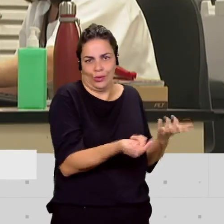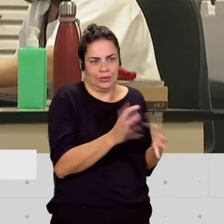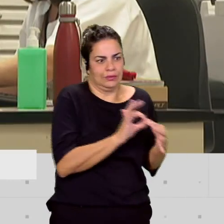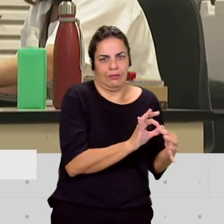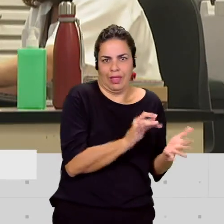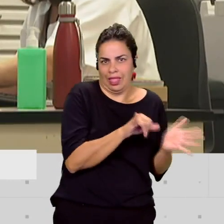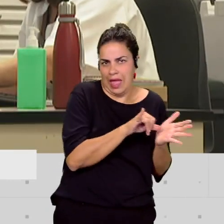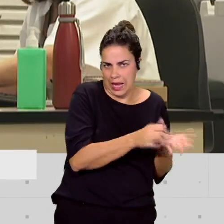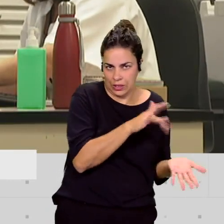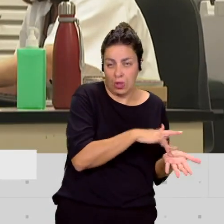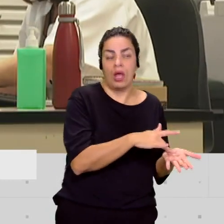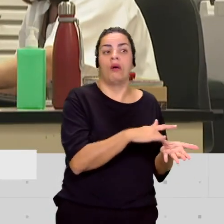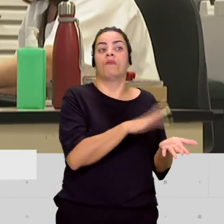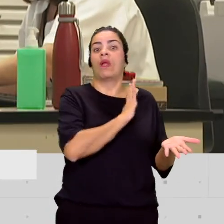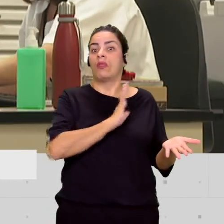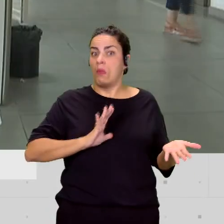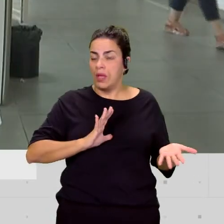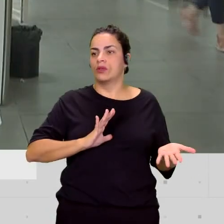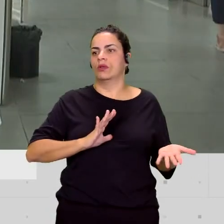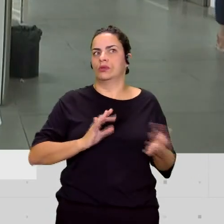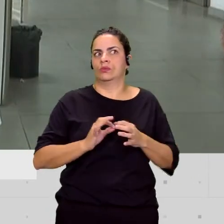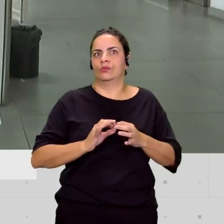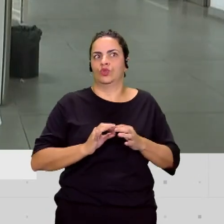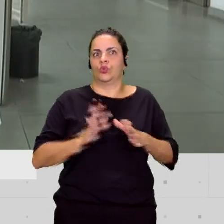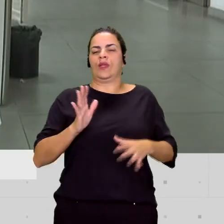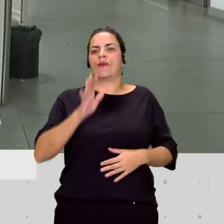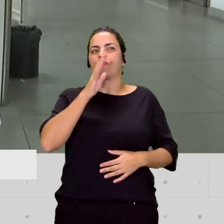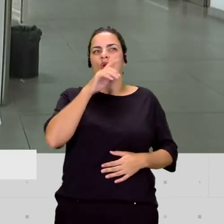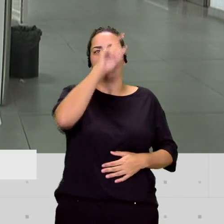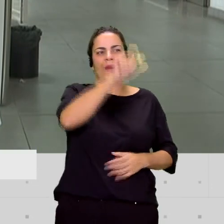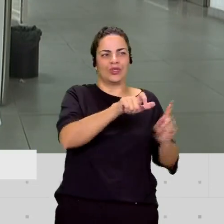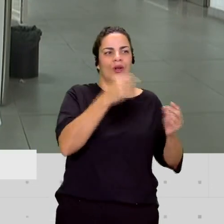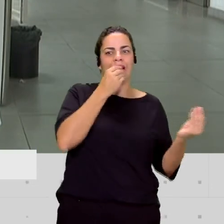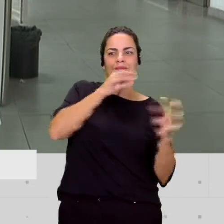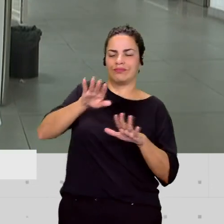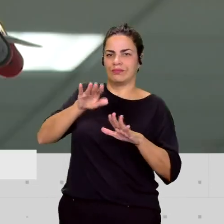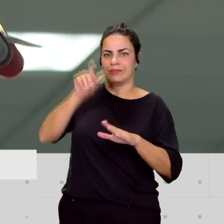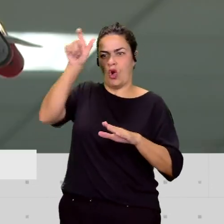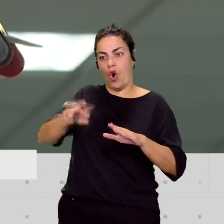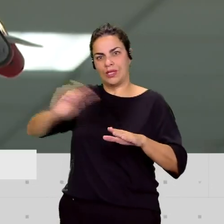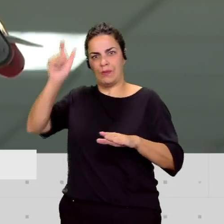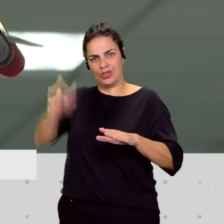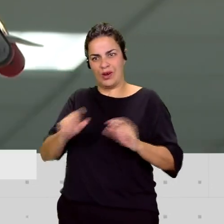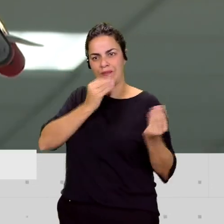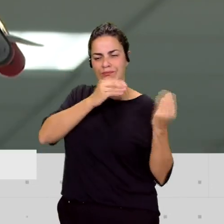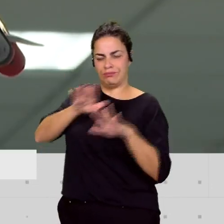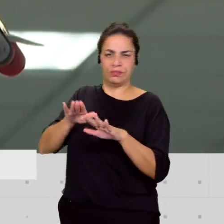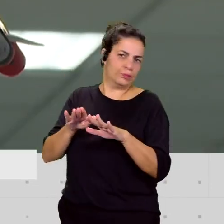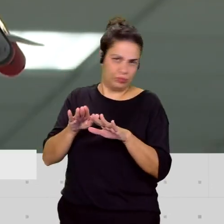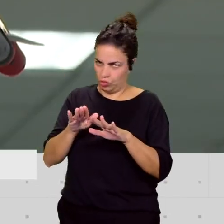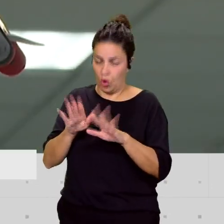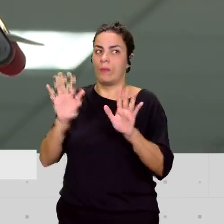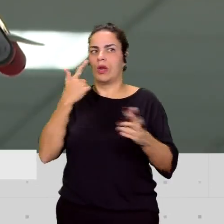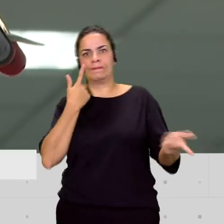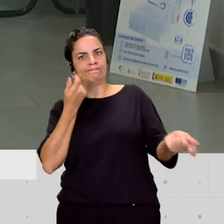ahora, por fortuna, no tenemos un contagio de persona a persona para el problema de la gripe aviar, pero tenemos que estar muy